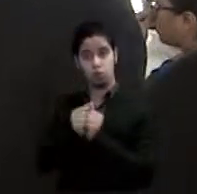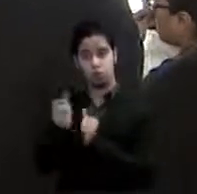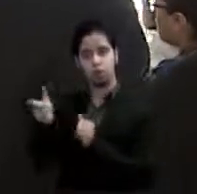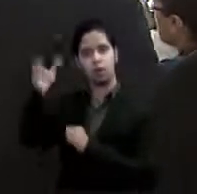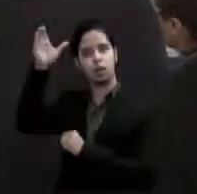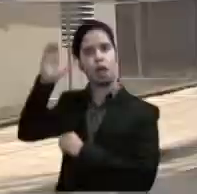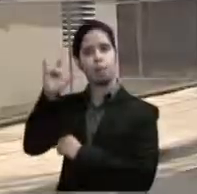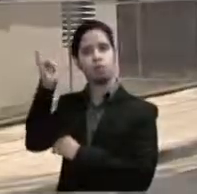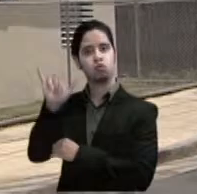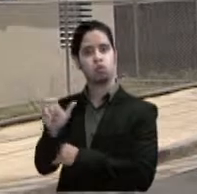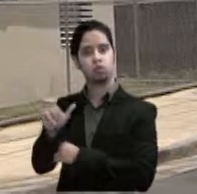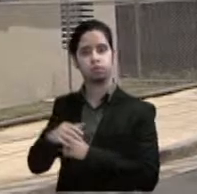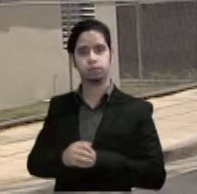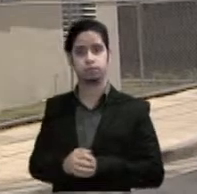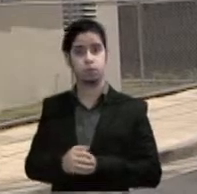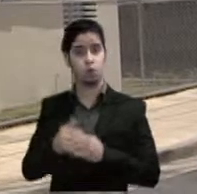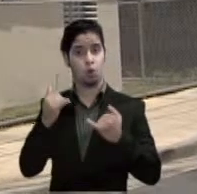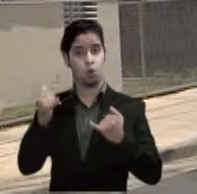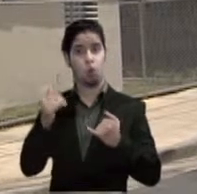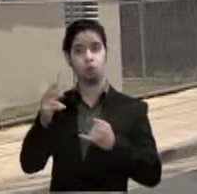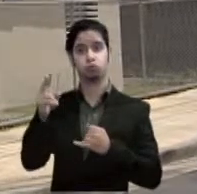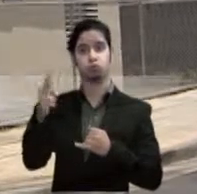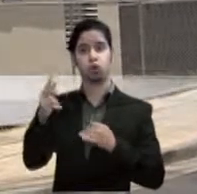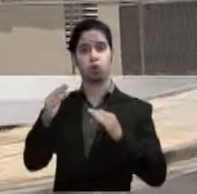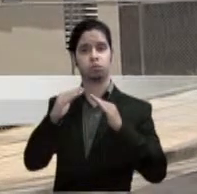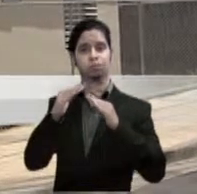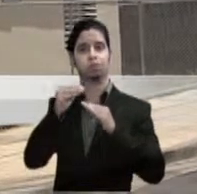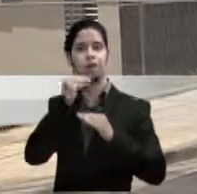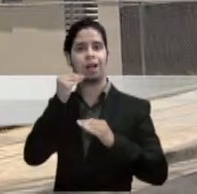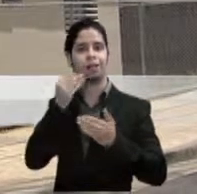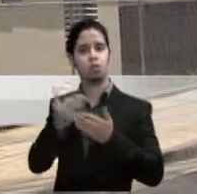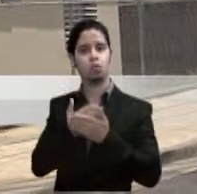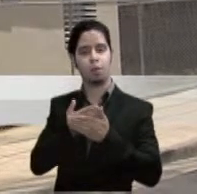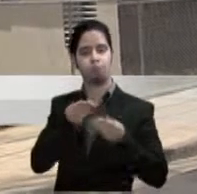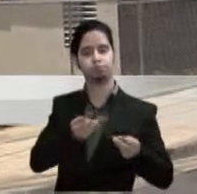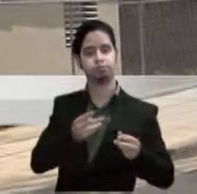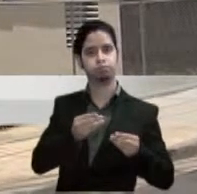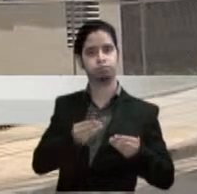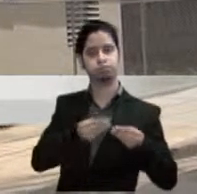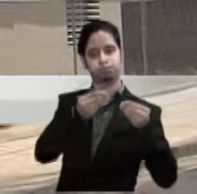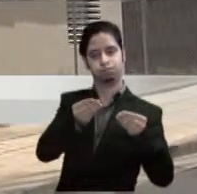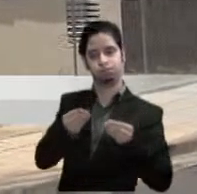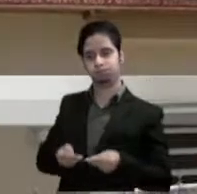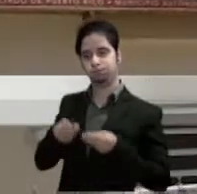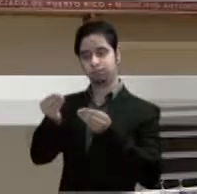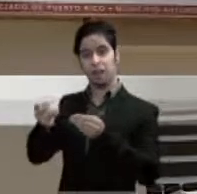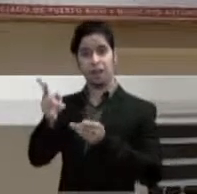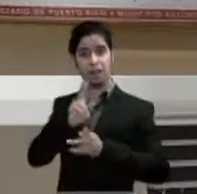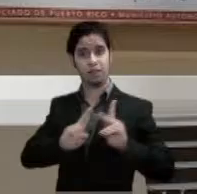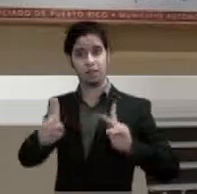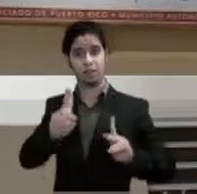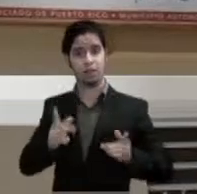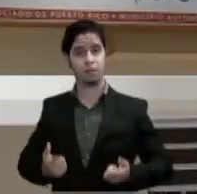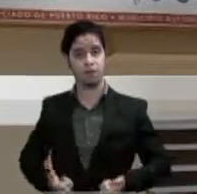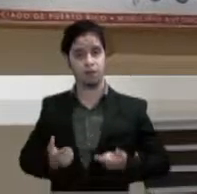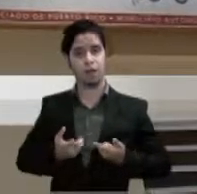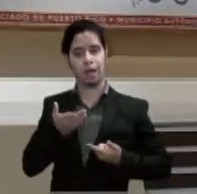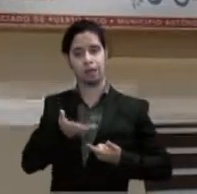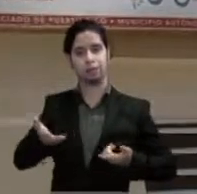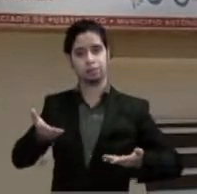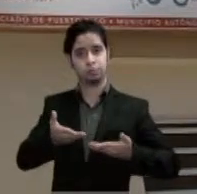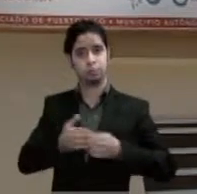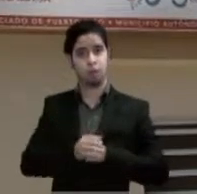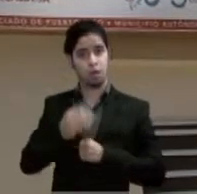Soto, entregó hoy dos nuevas viviendas a residentes de la comunidad de Trastalleres para sustituir las que tenían en